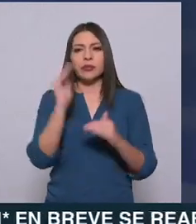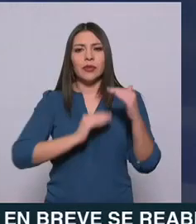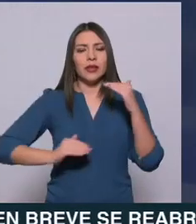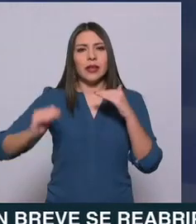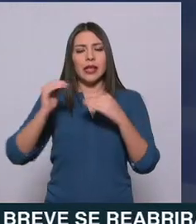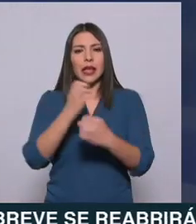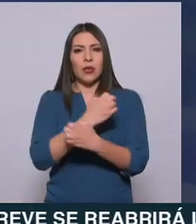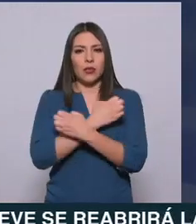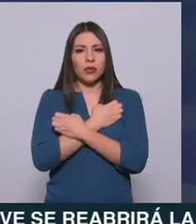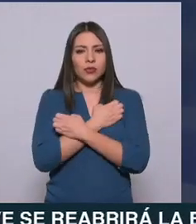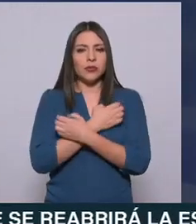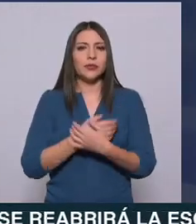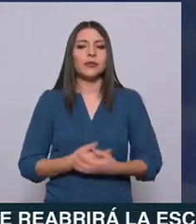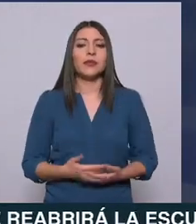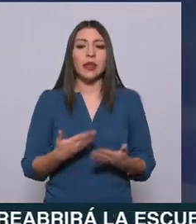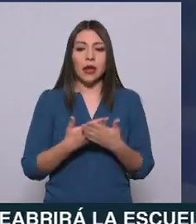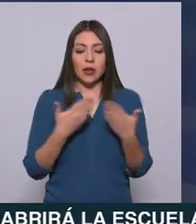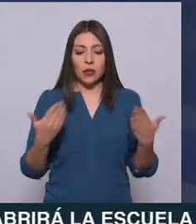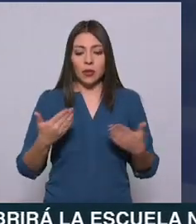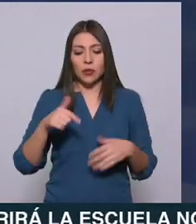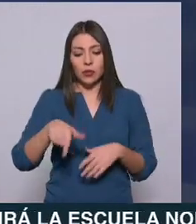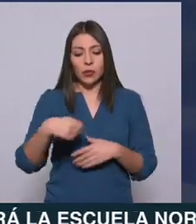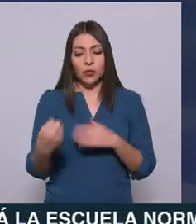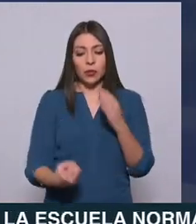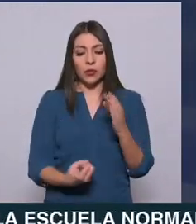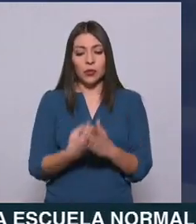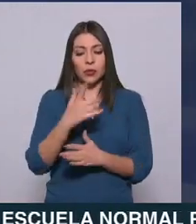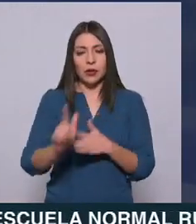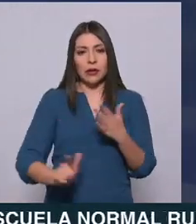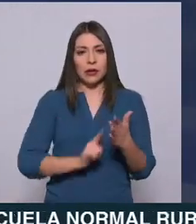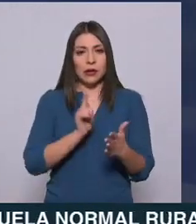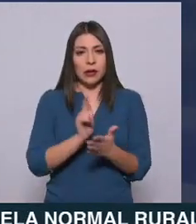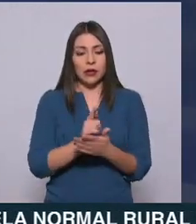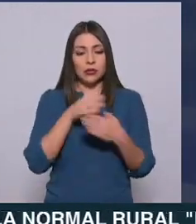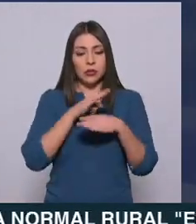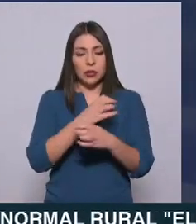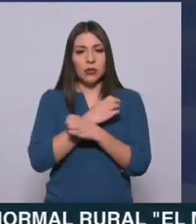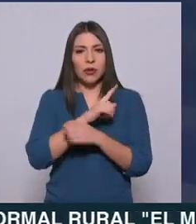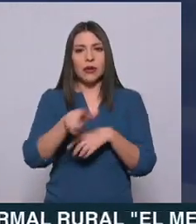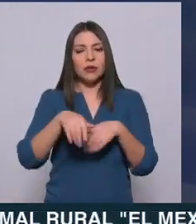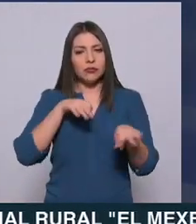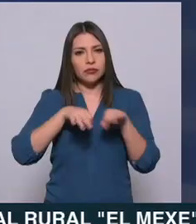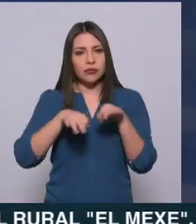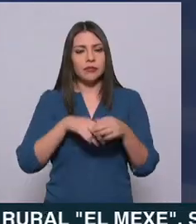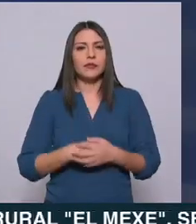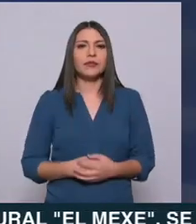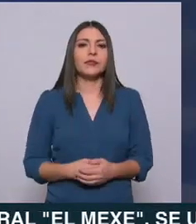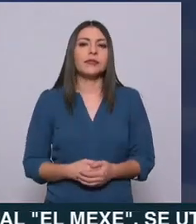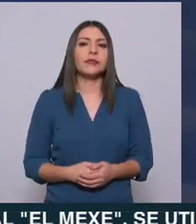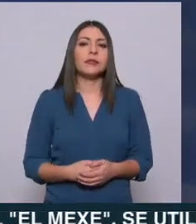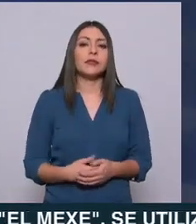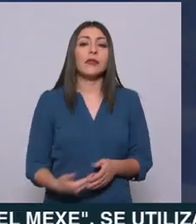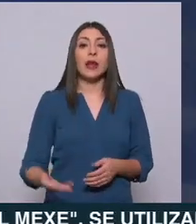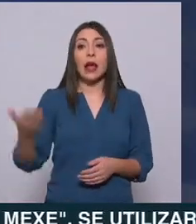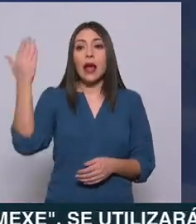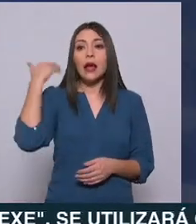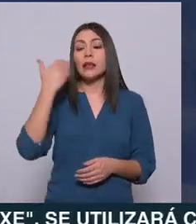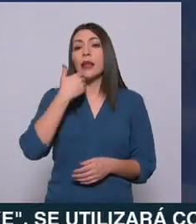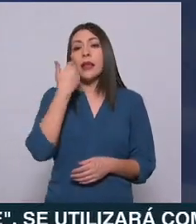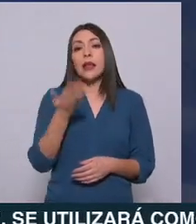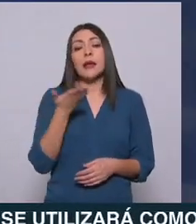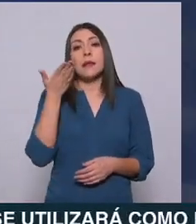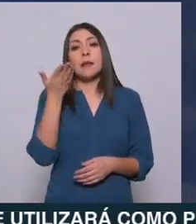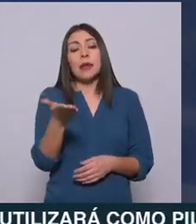que eso es lo que se está trabajando en nuestra nueva reforma educativa. En la anterior se hablaba de calidad,